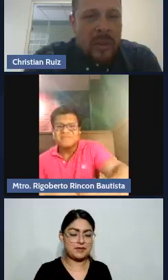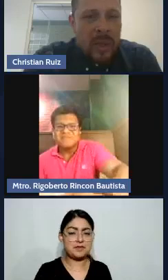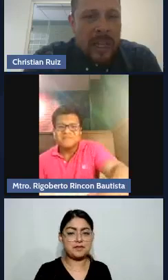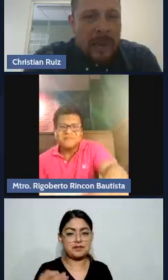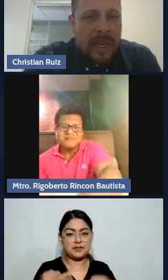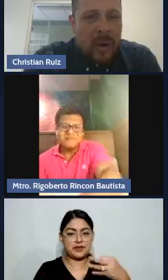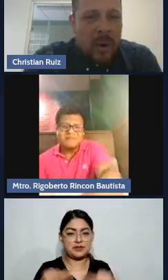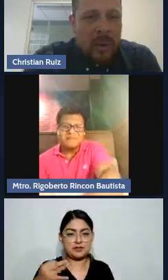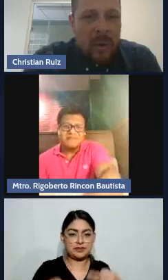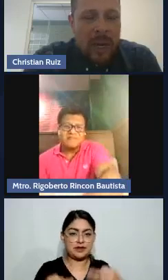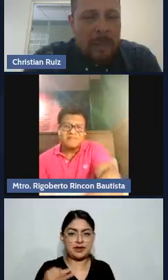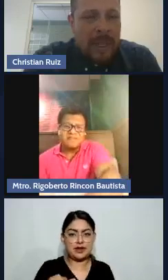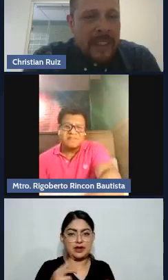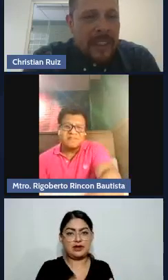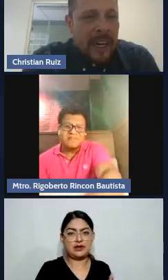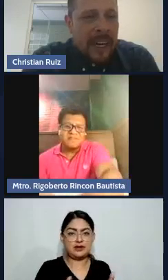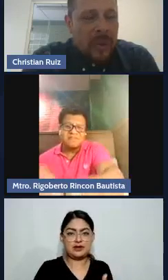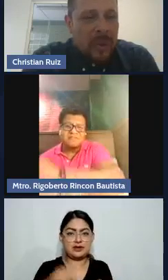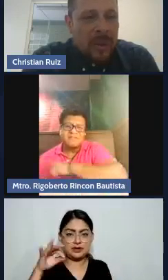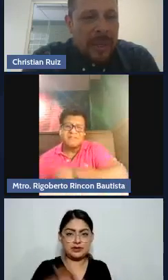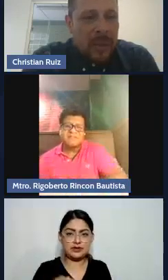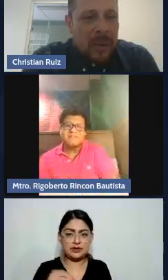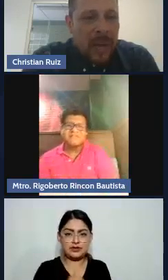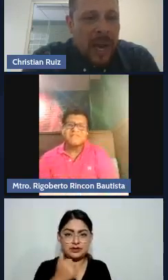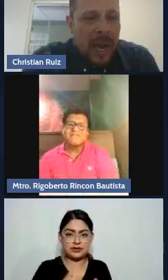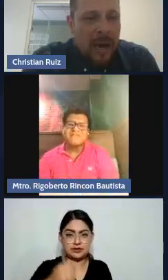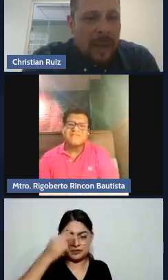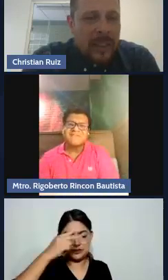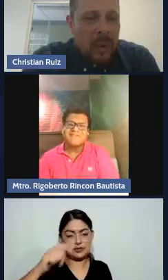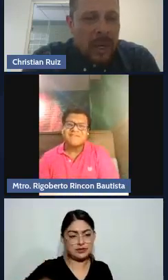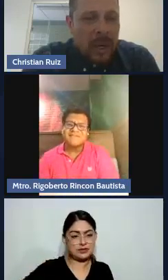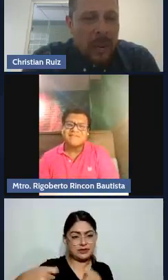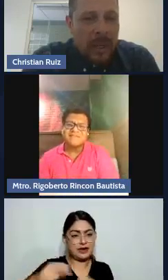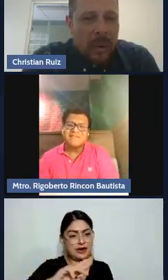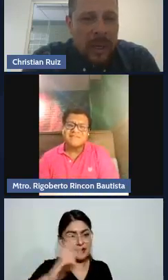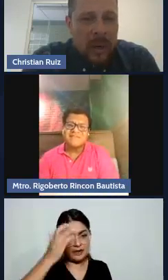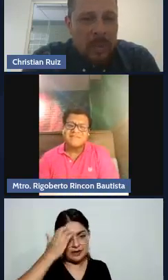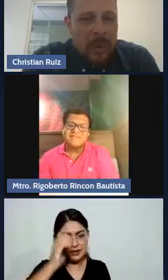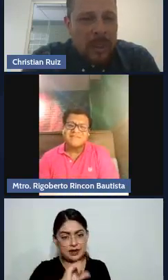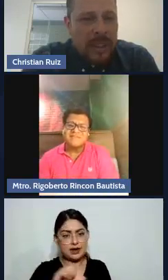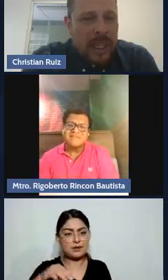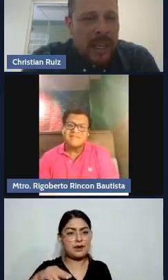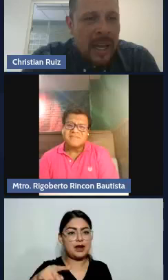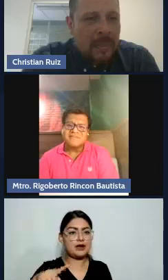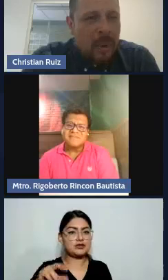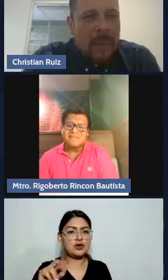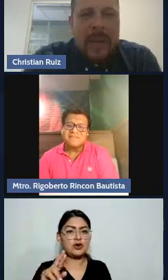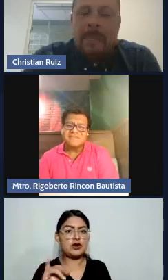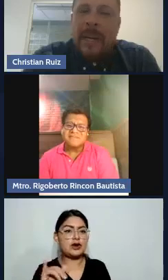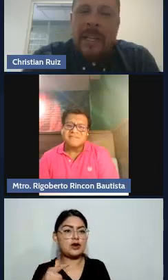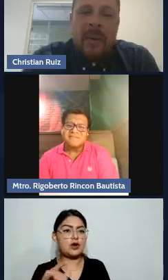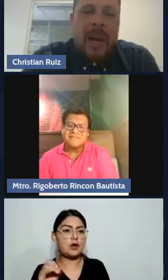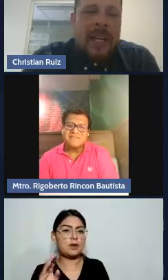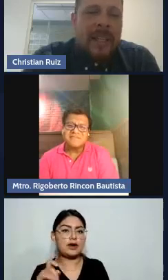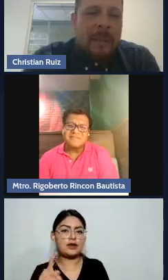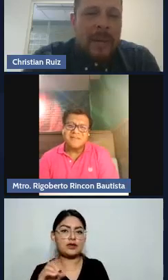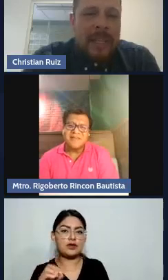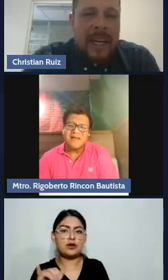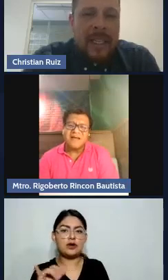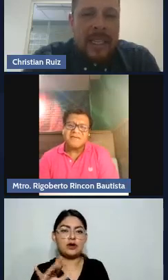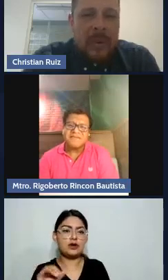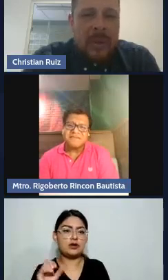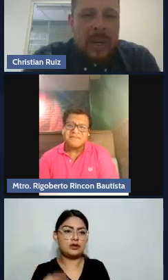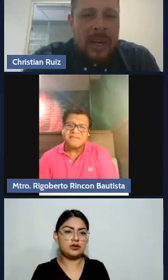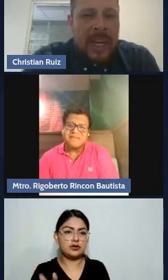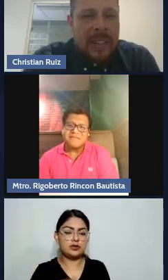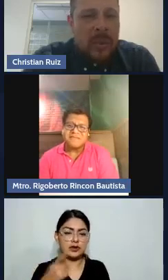Electoral de la Ciudad de México otorga el presente reconocimiento al maestro Rigoberto Rincón Bautista por haber impartido la quinta